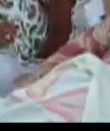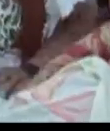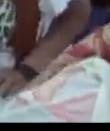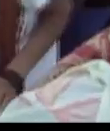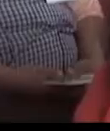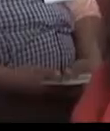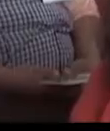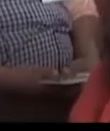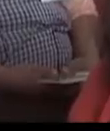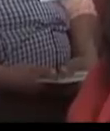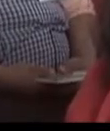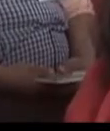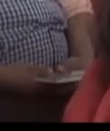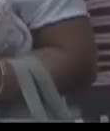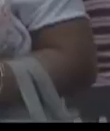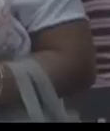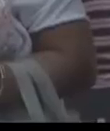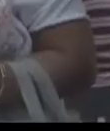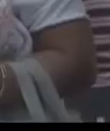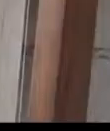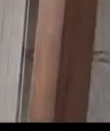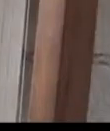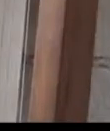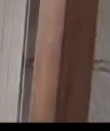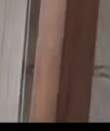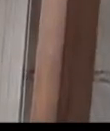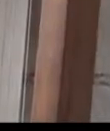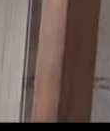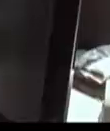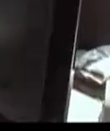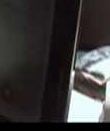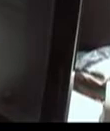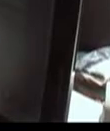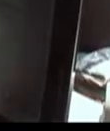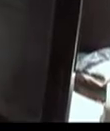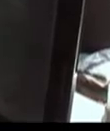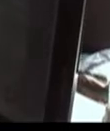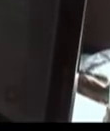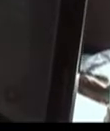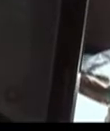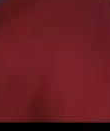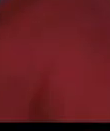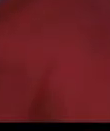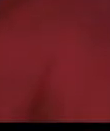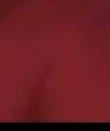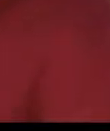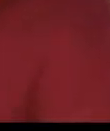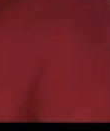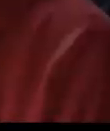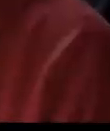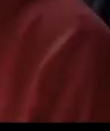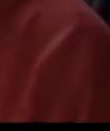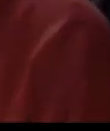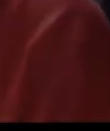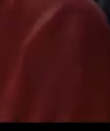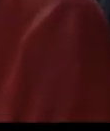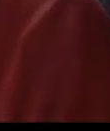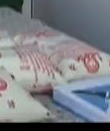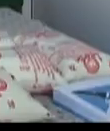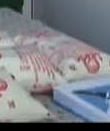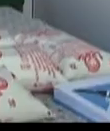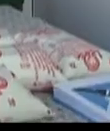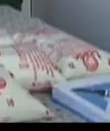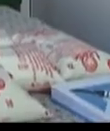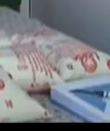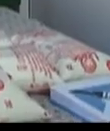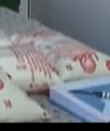implica apuntar cifras o estadísticas, así como la imperiosa necesidad de ponerlas en una perspectiva de desarrollo, por medio de la